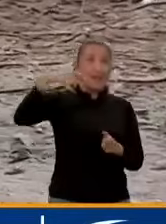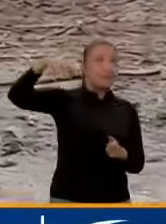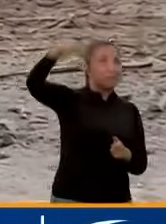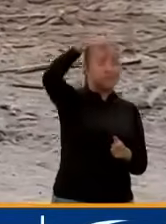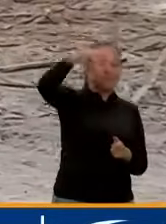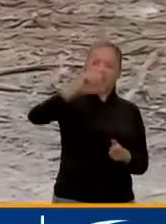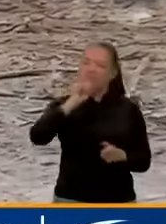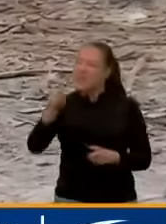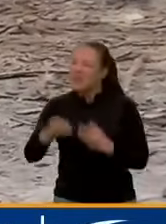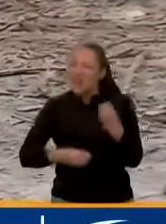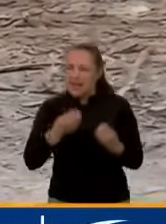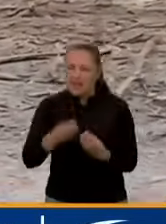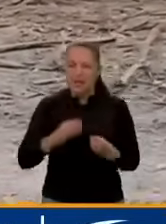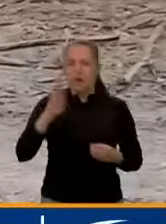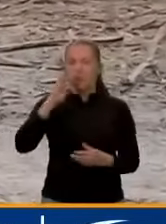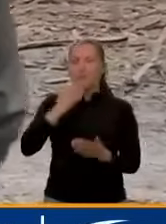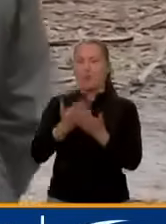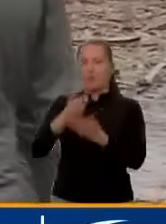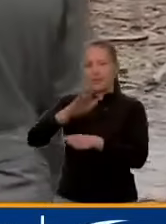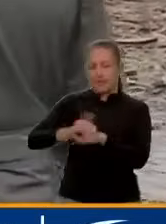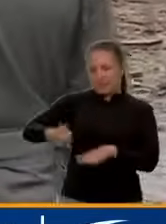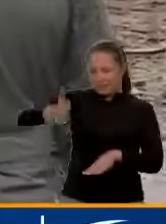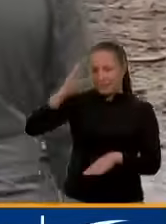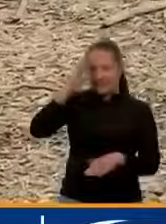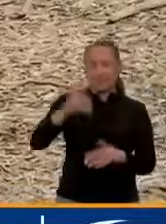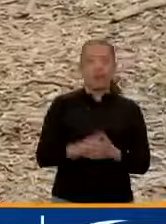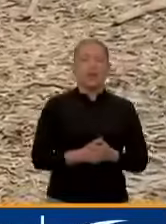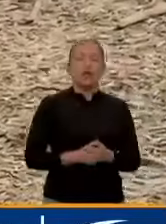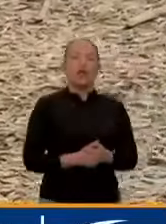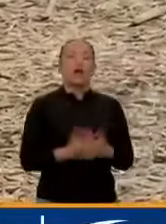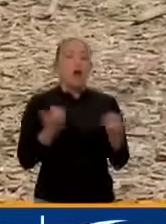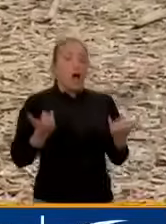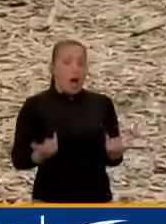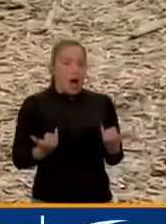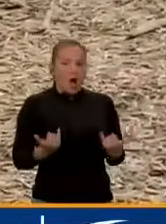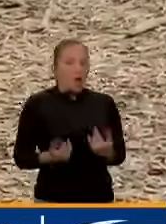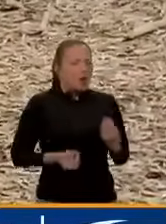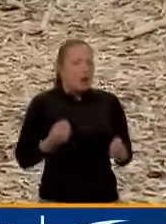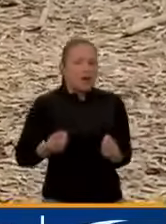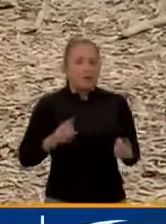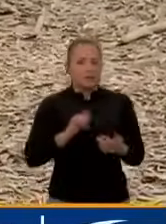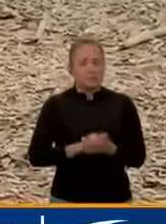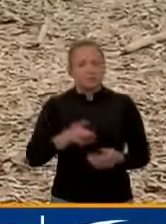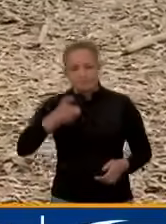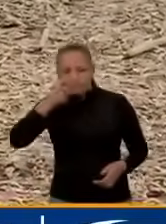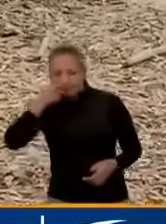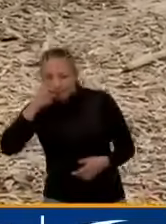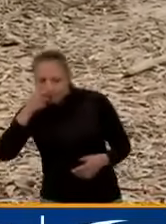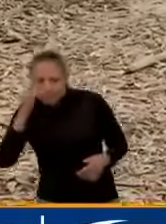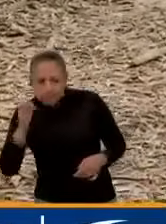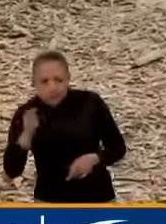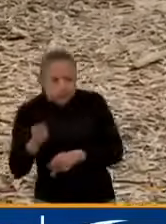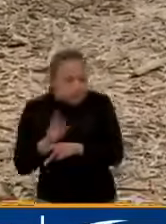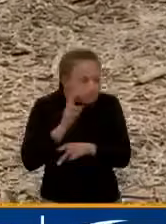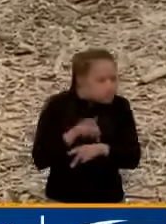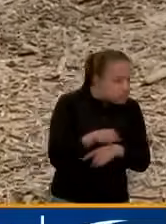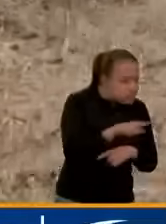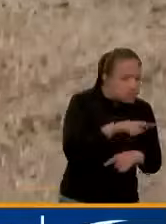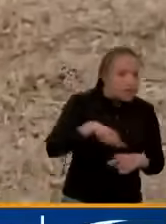este momento. Buenas tardes, teniente. Buenas tardes. En este momento nos encontramos haciendo verificación con sistemas aéreos remotamente